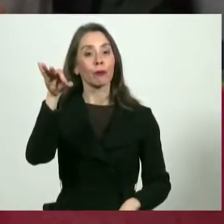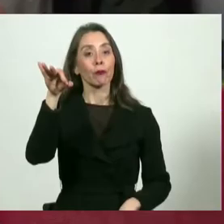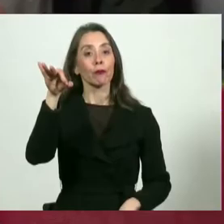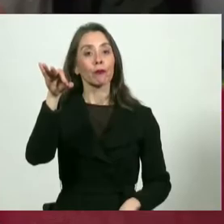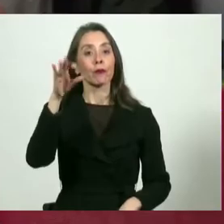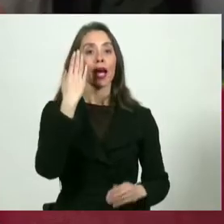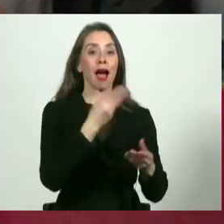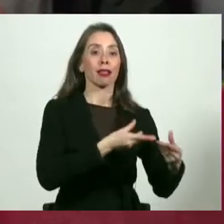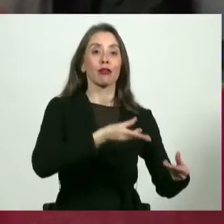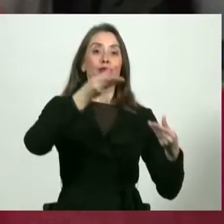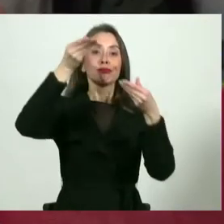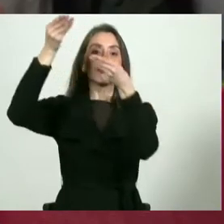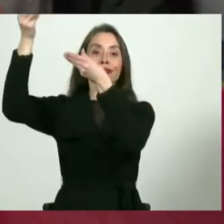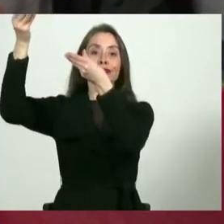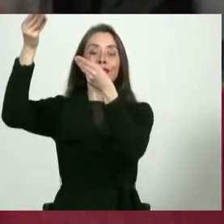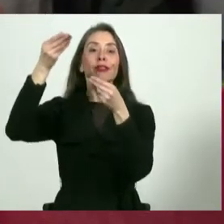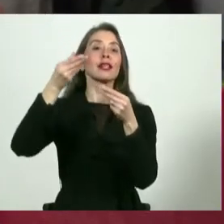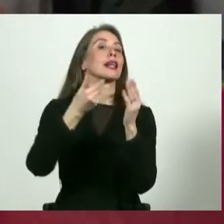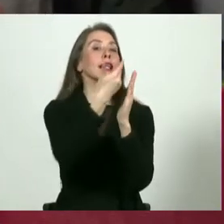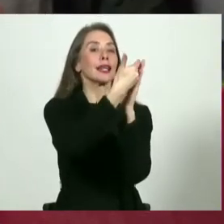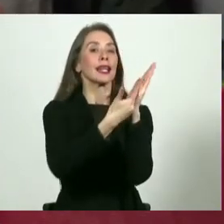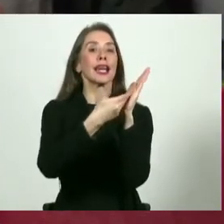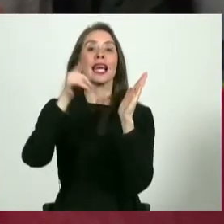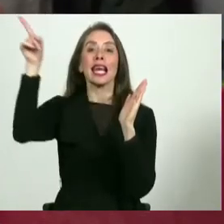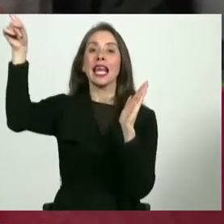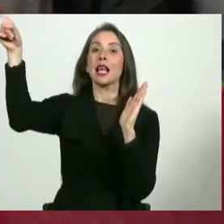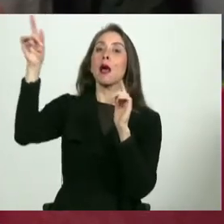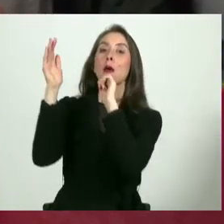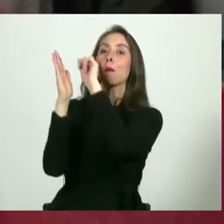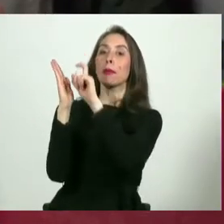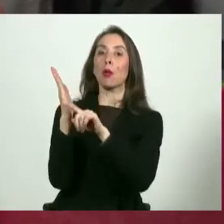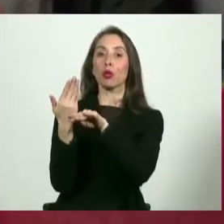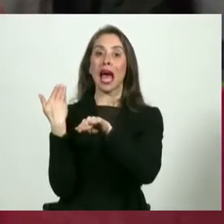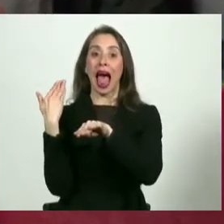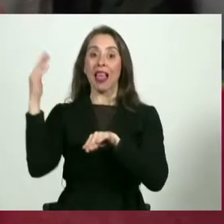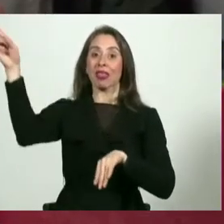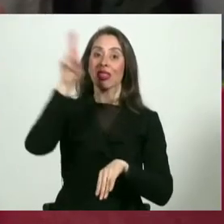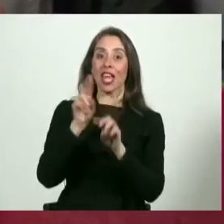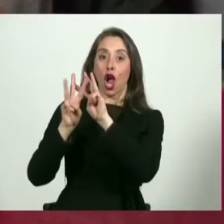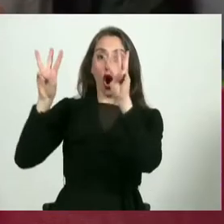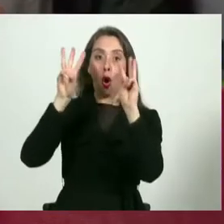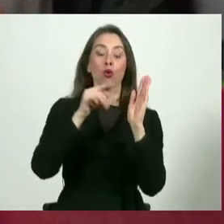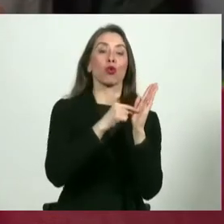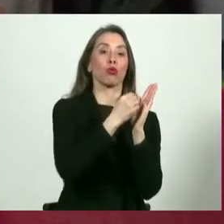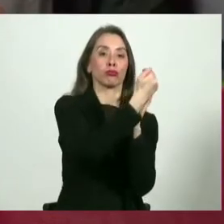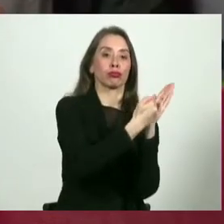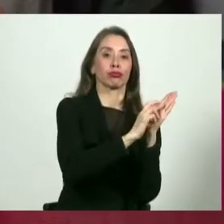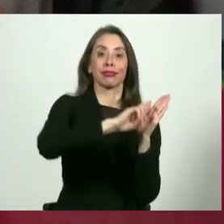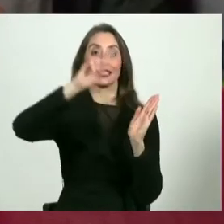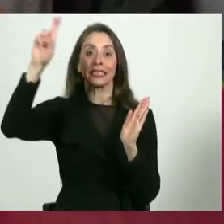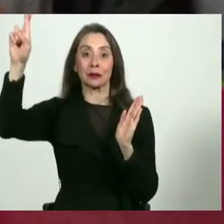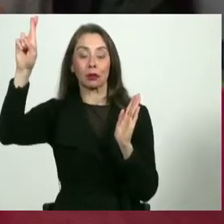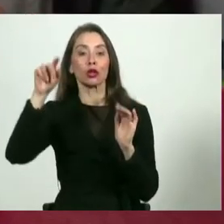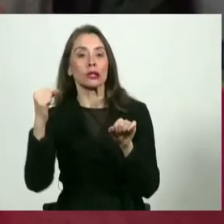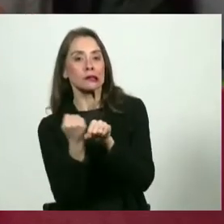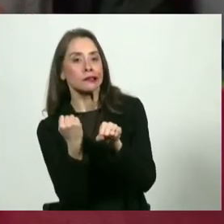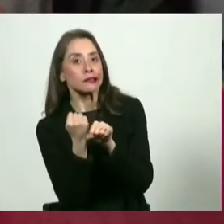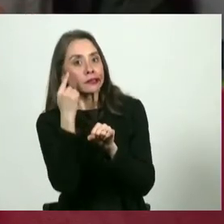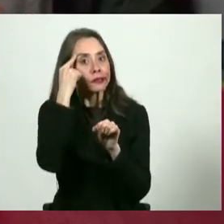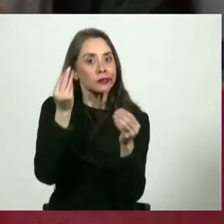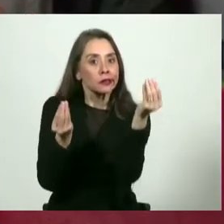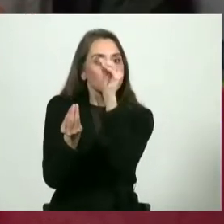cuando se enviaron la respuesta a la lista de cuestiones previas. Ya en ese momento se estaba trabajando la materia